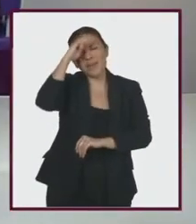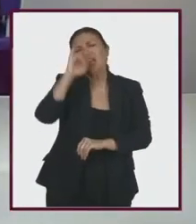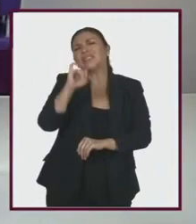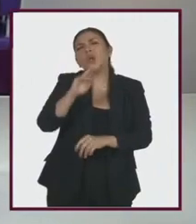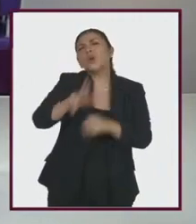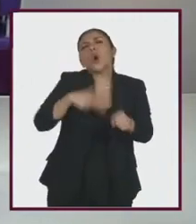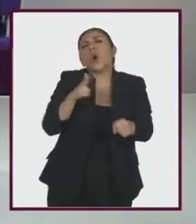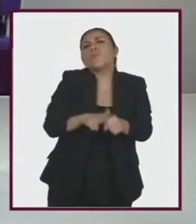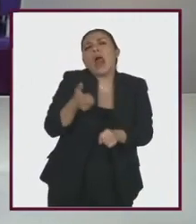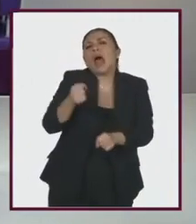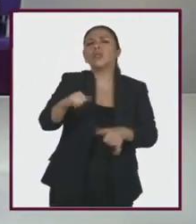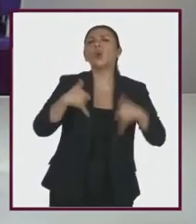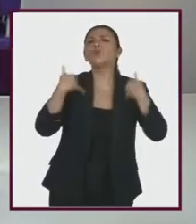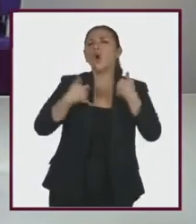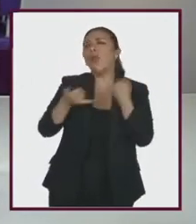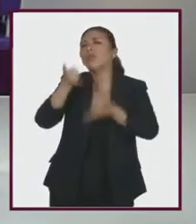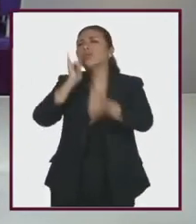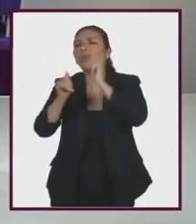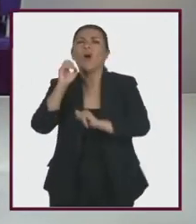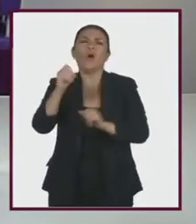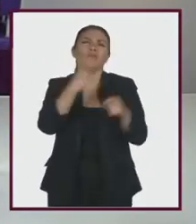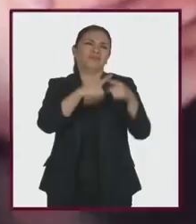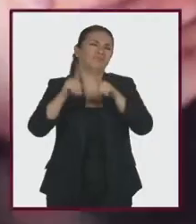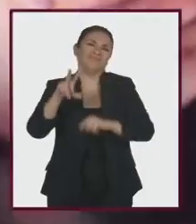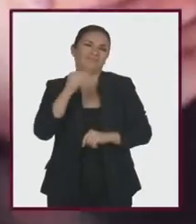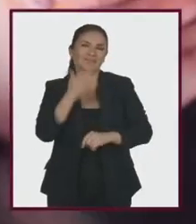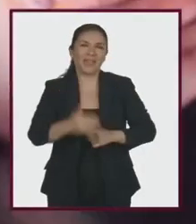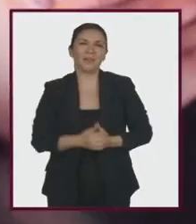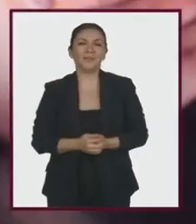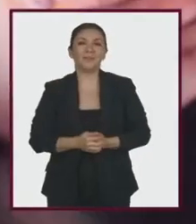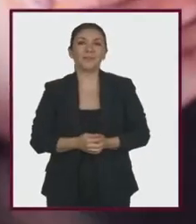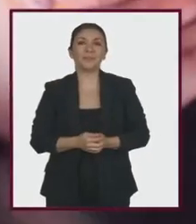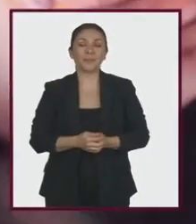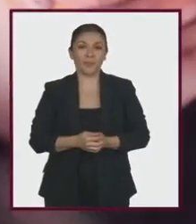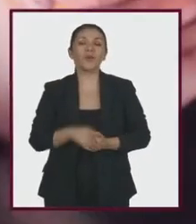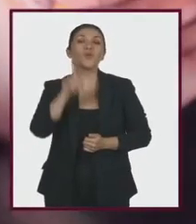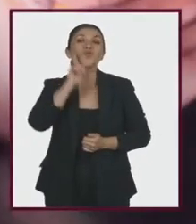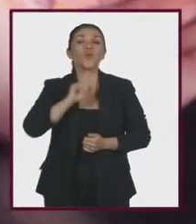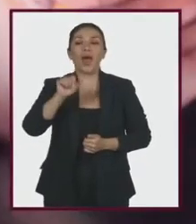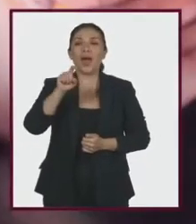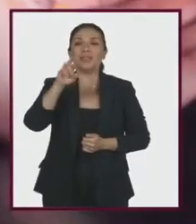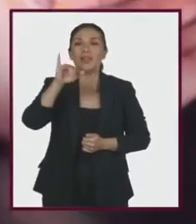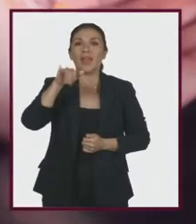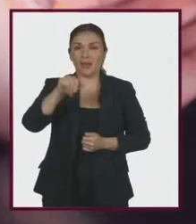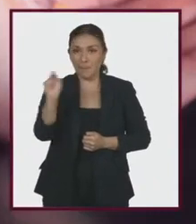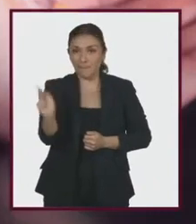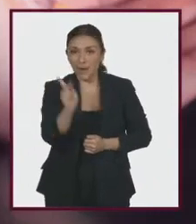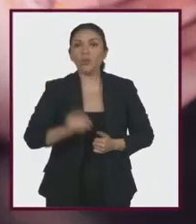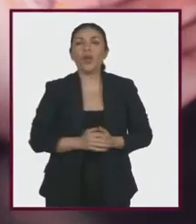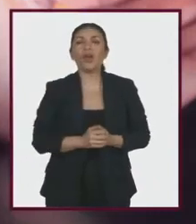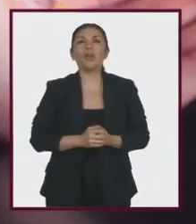consumo en los jóvenes, sobre todo. ¿Cómo saber, dice Adriana Uscanga, pregunta,